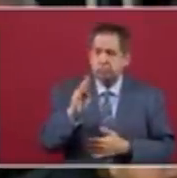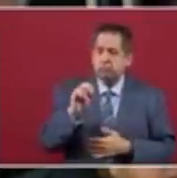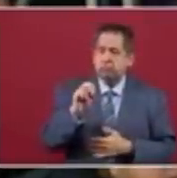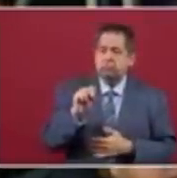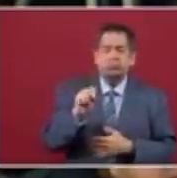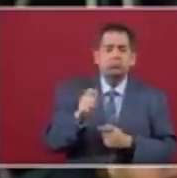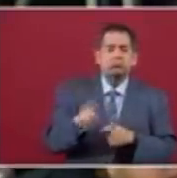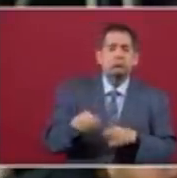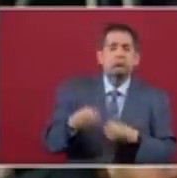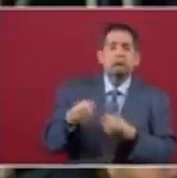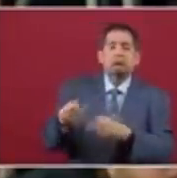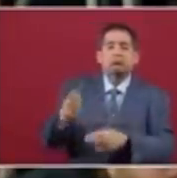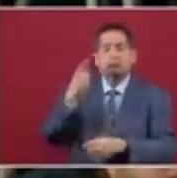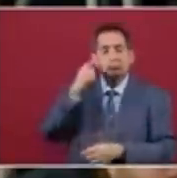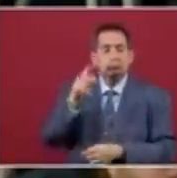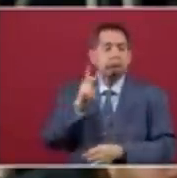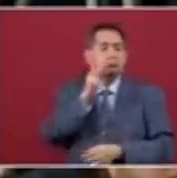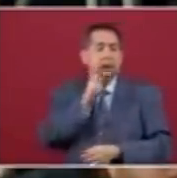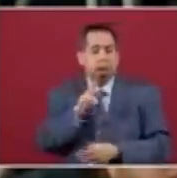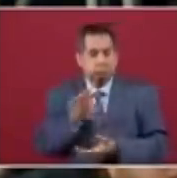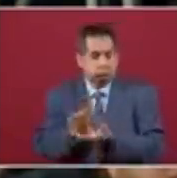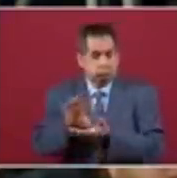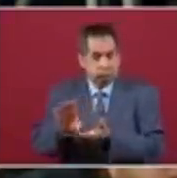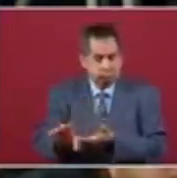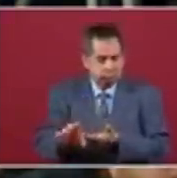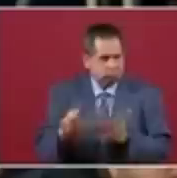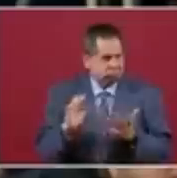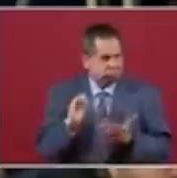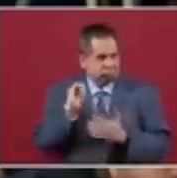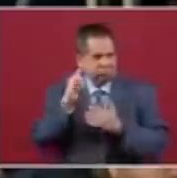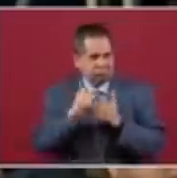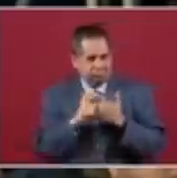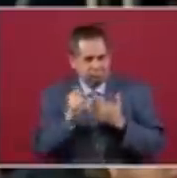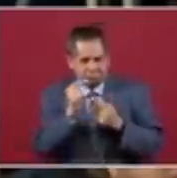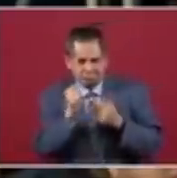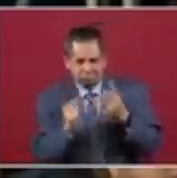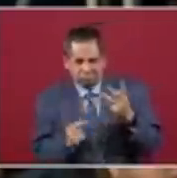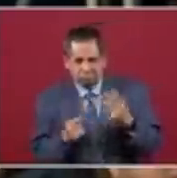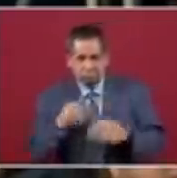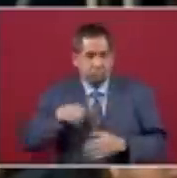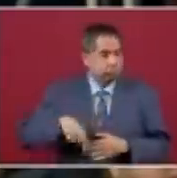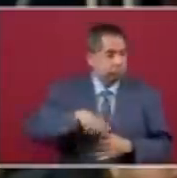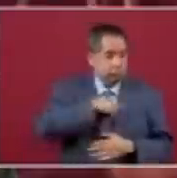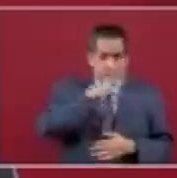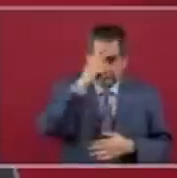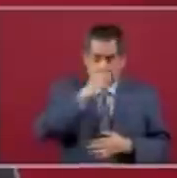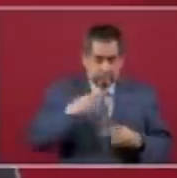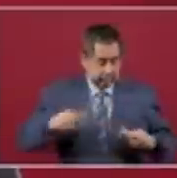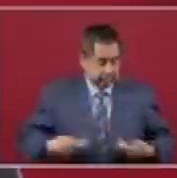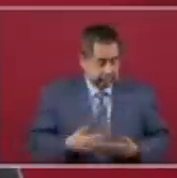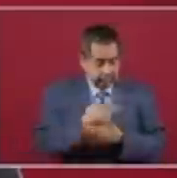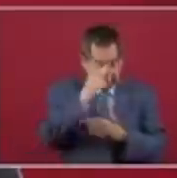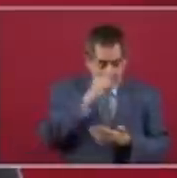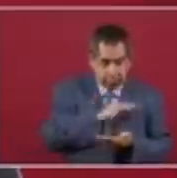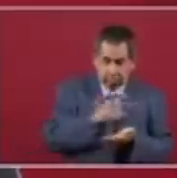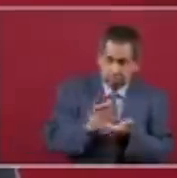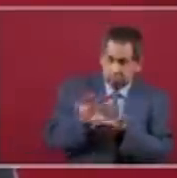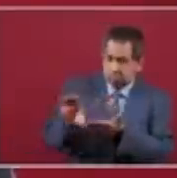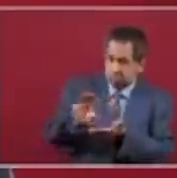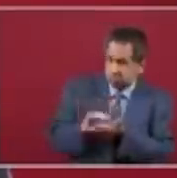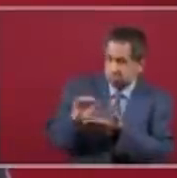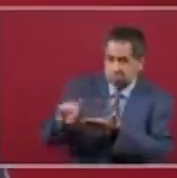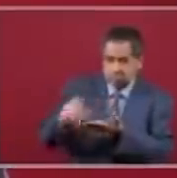Pemex. ¿Existe algún mecanismo para que los mexicanos inviertan en Pemex? Y en ese